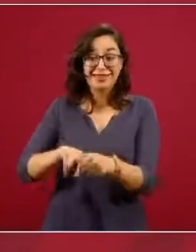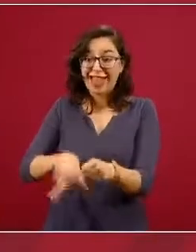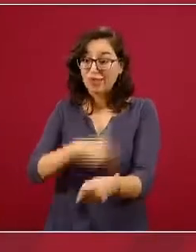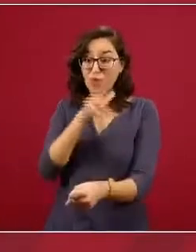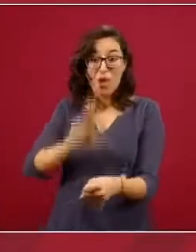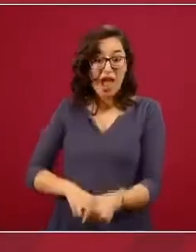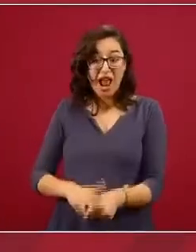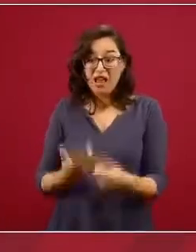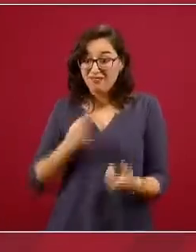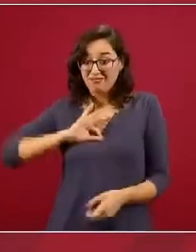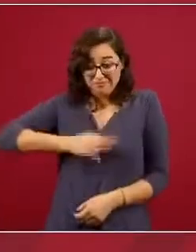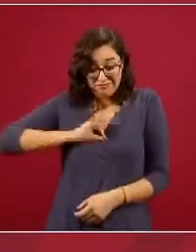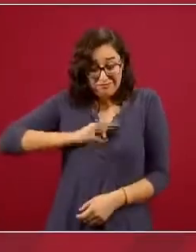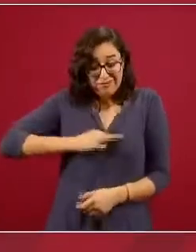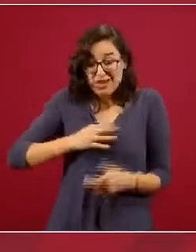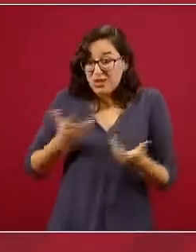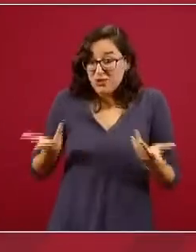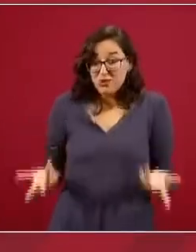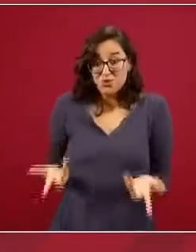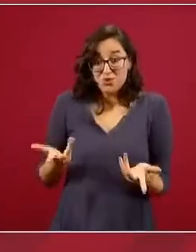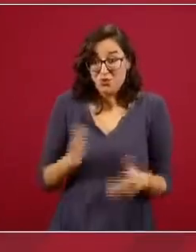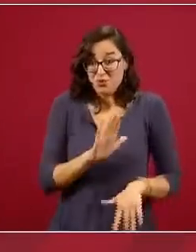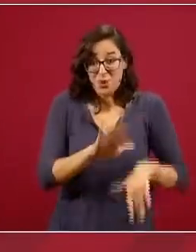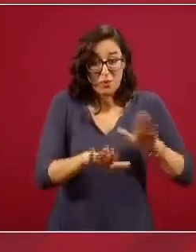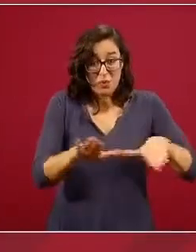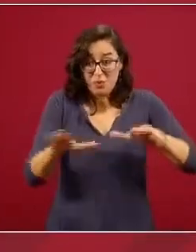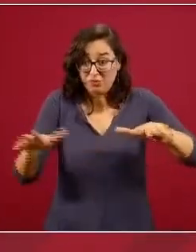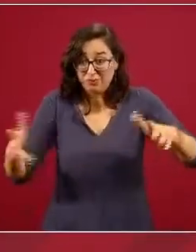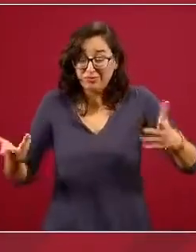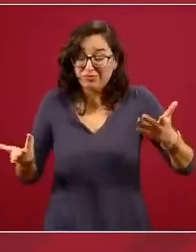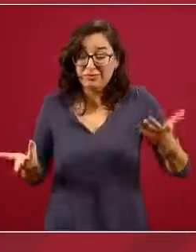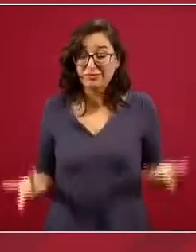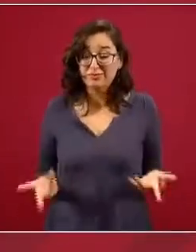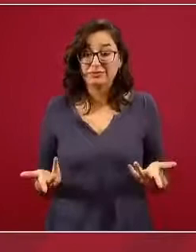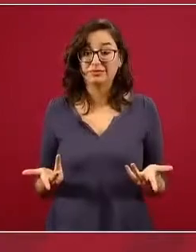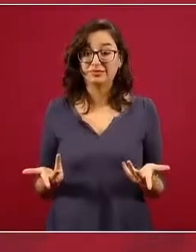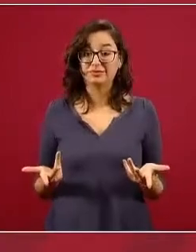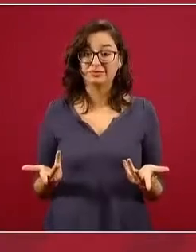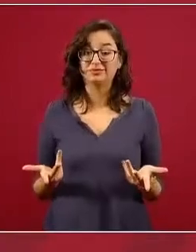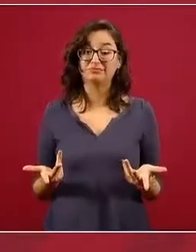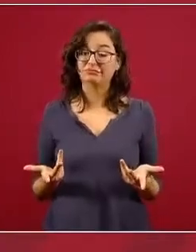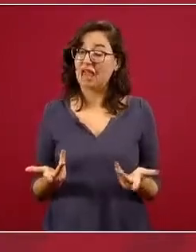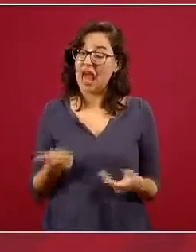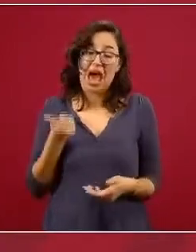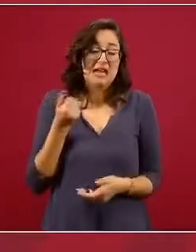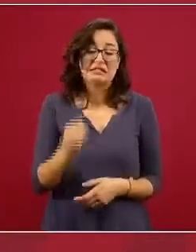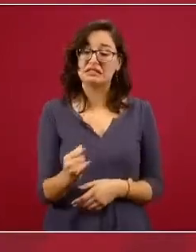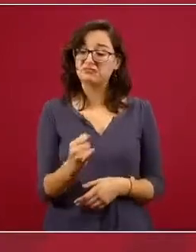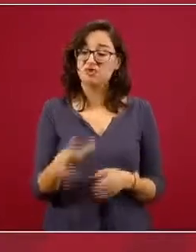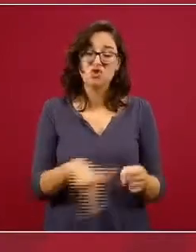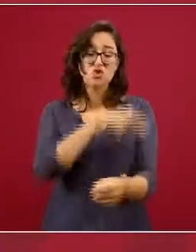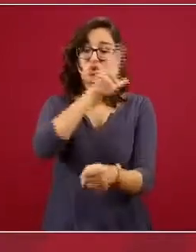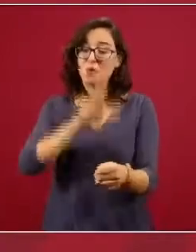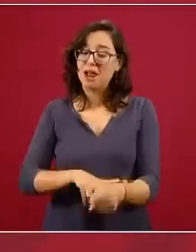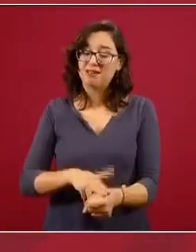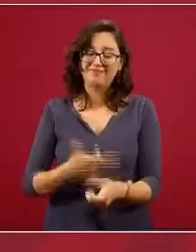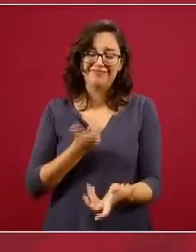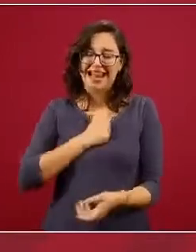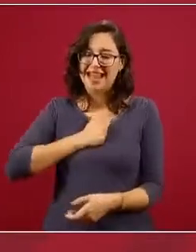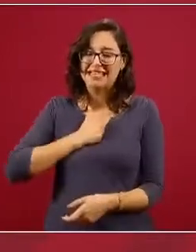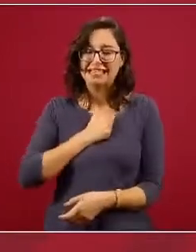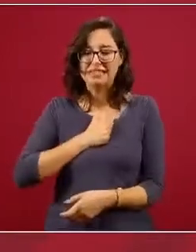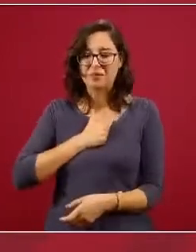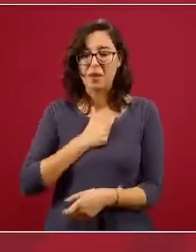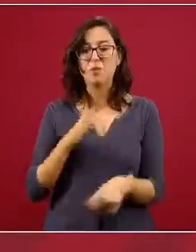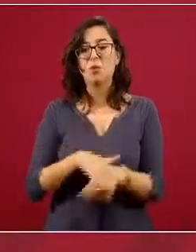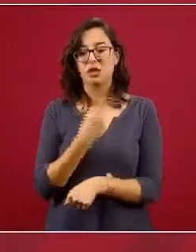epidemia causada por un agente biológico, que es un virus, termine en la pérdida de la vida, en la medida en que